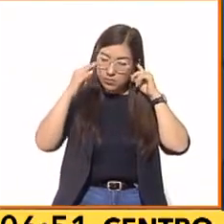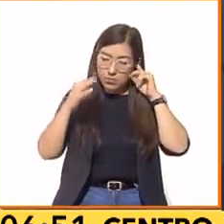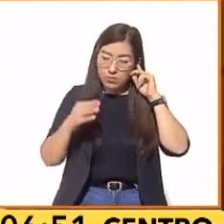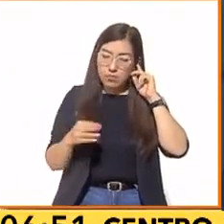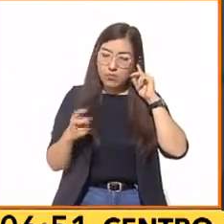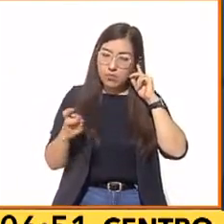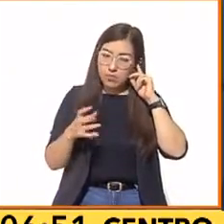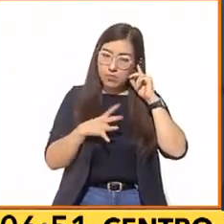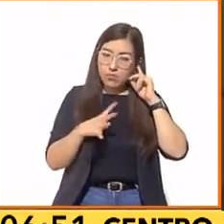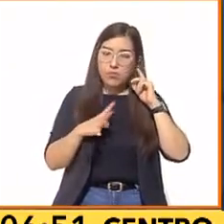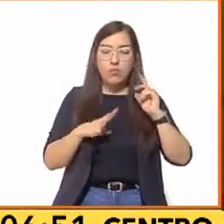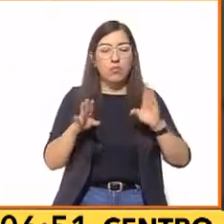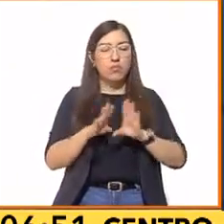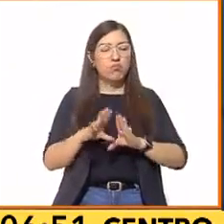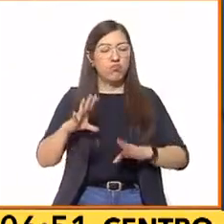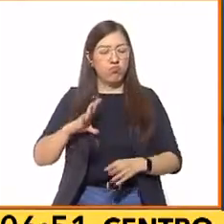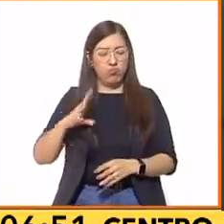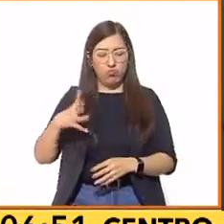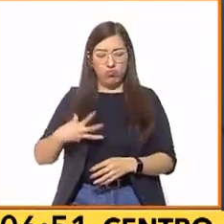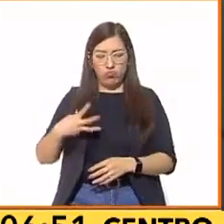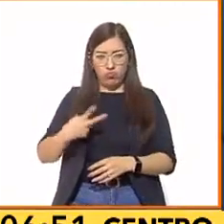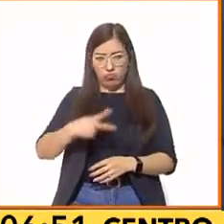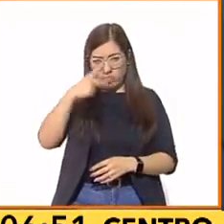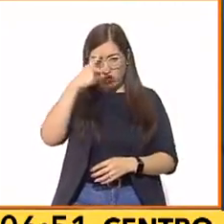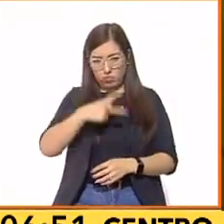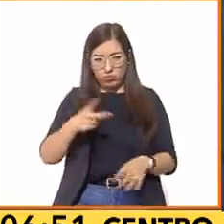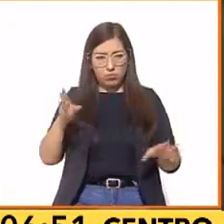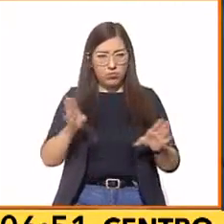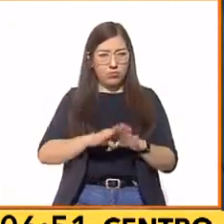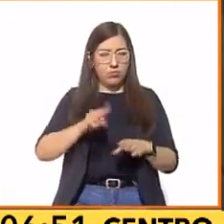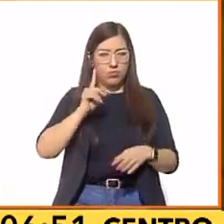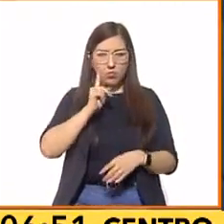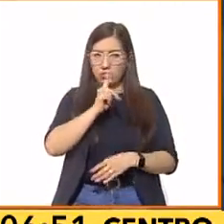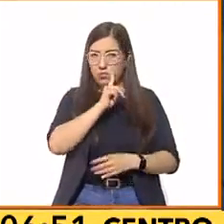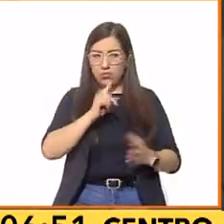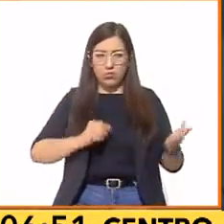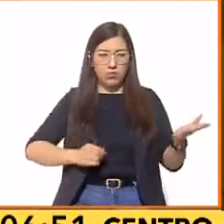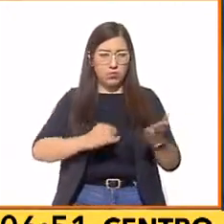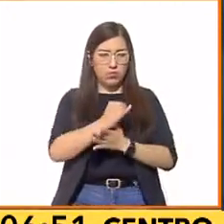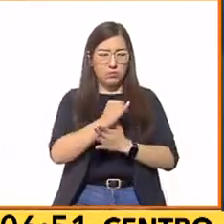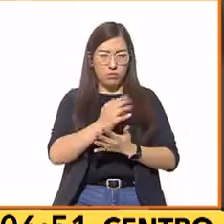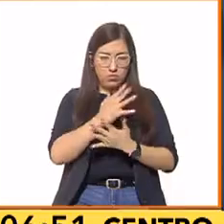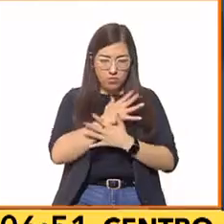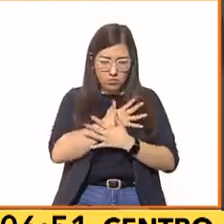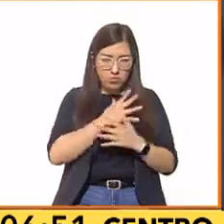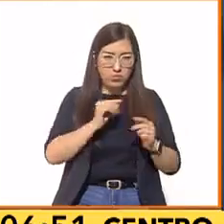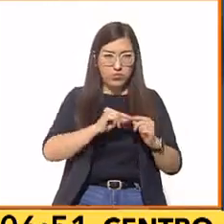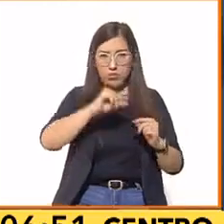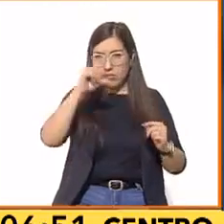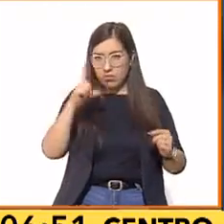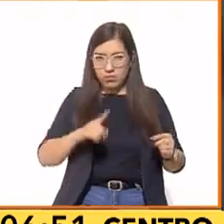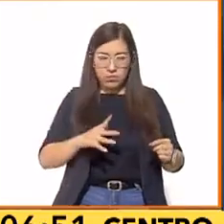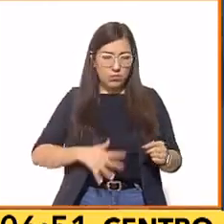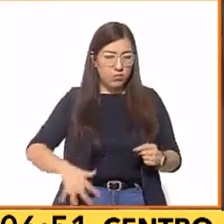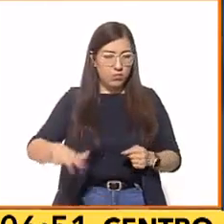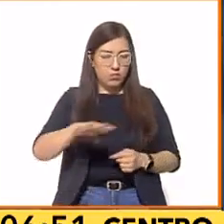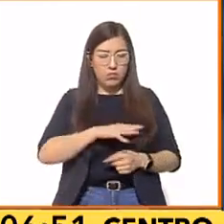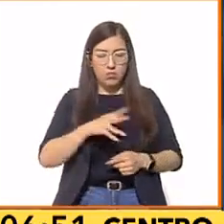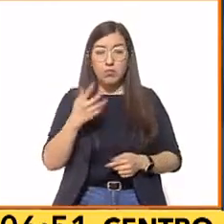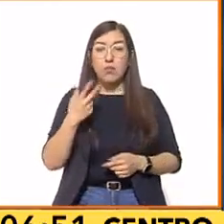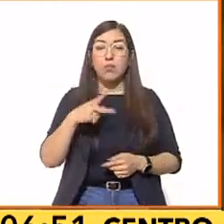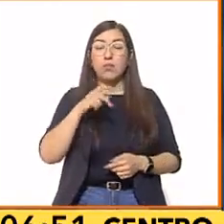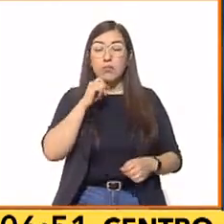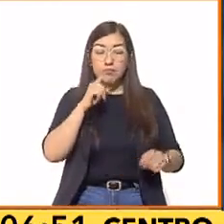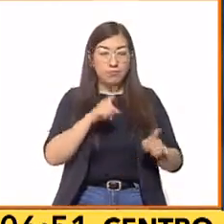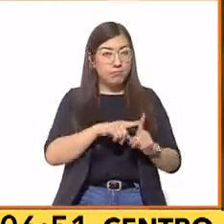de patriotismo, llena de convicción, llena de amor a la patria, pero que también todo el tiempo